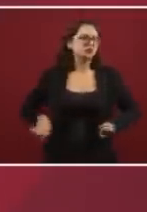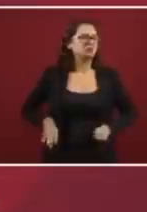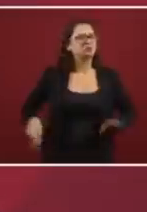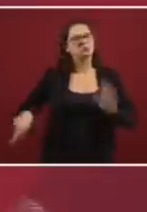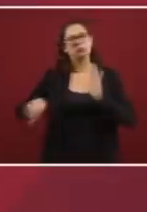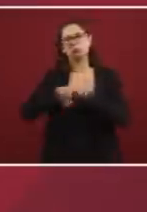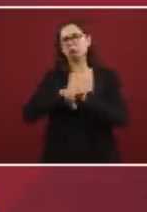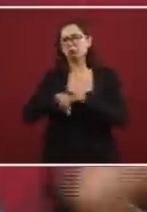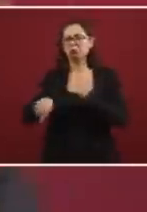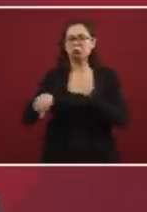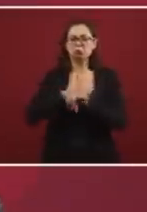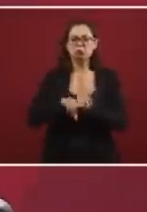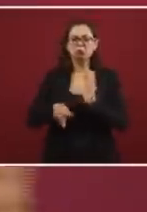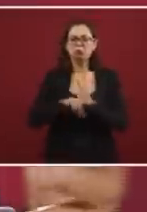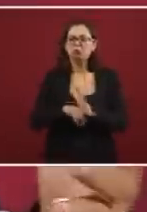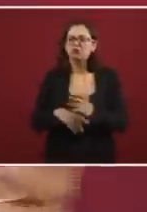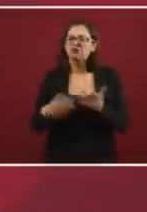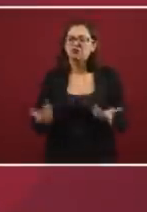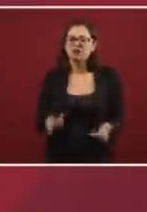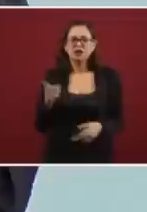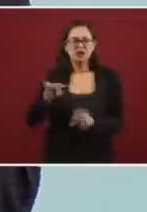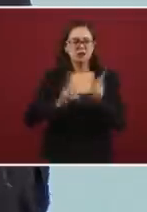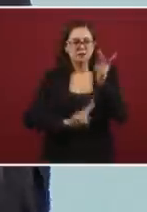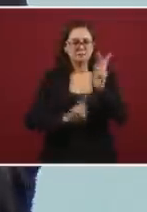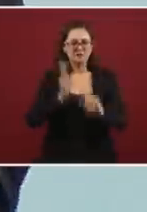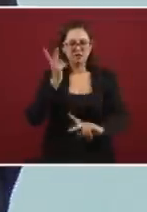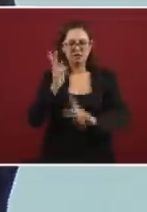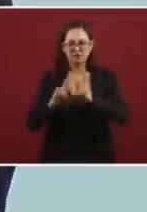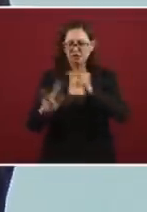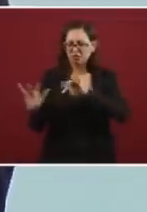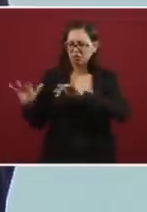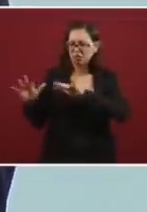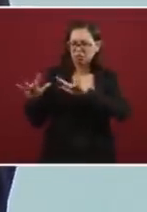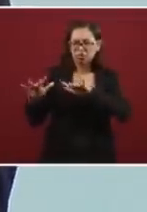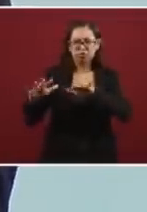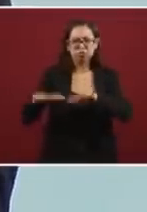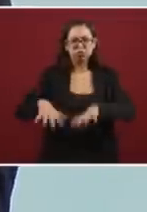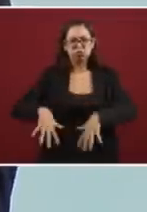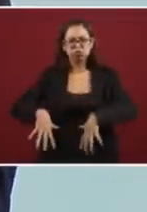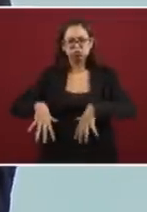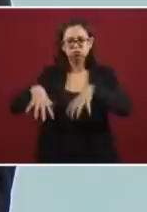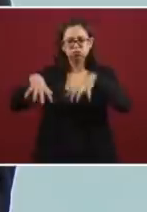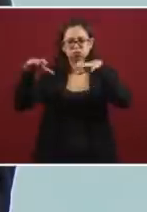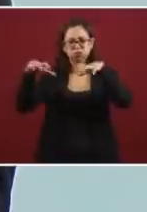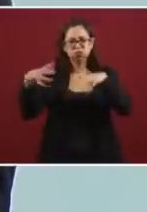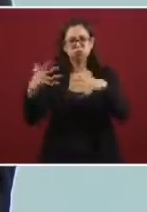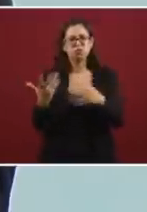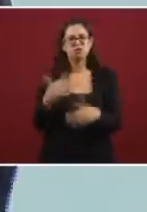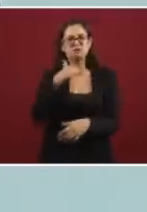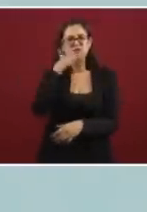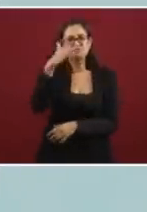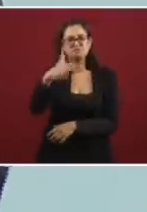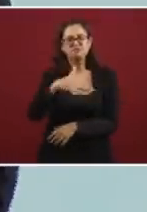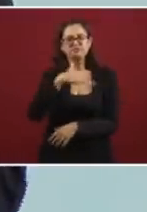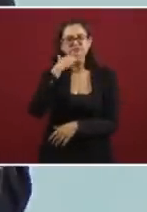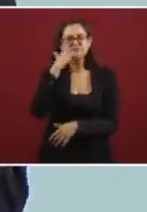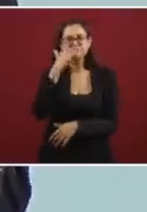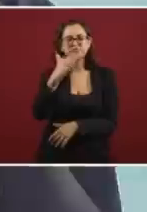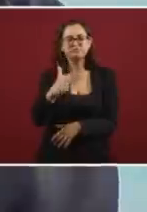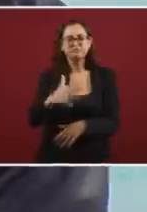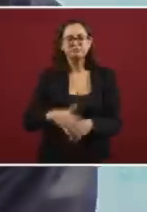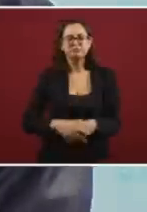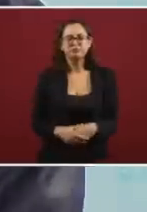nos iba invadir el sargazo escriba que hay